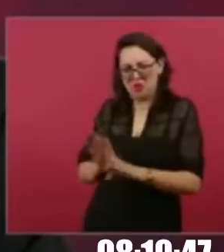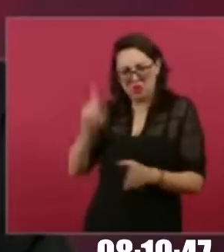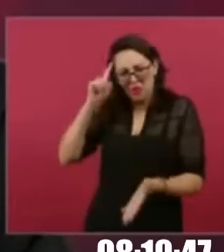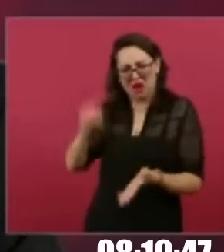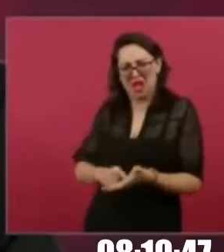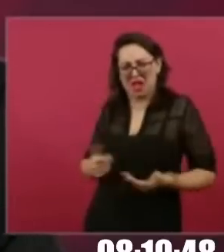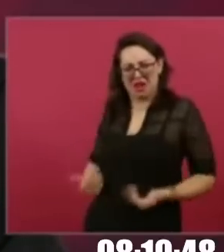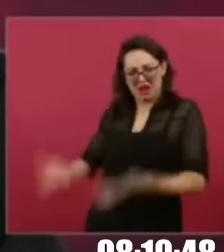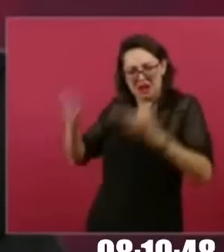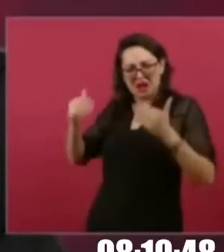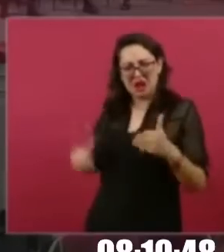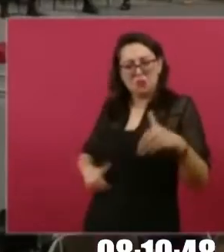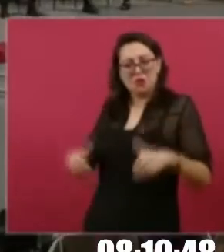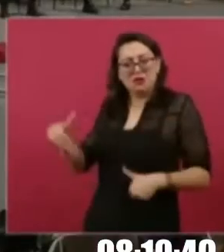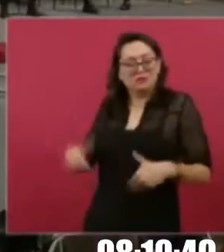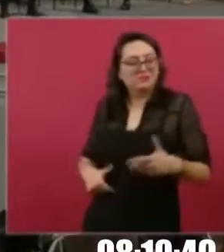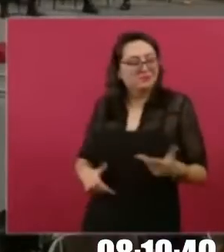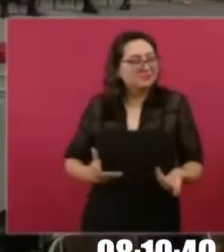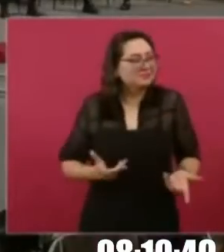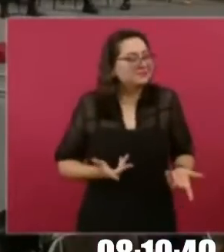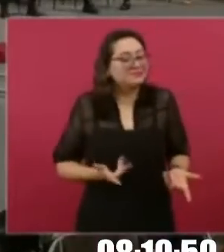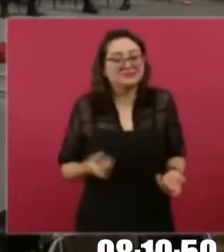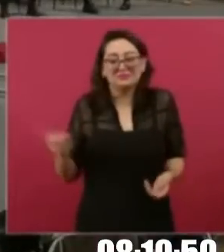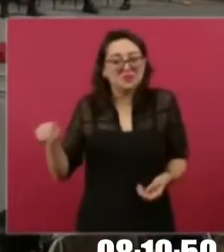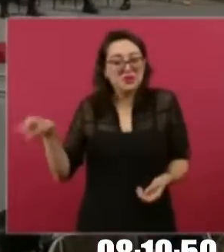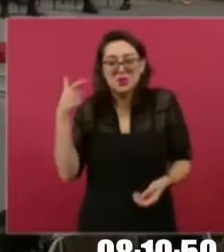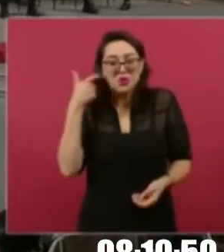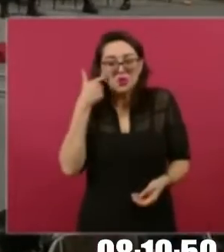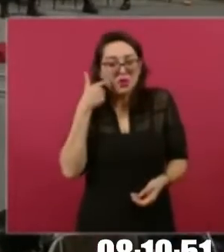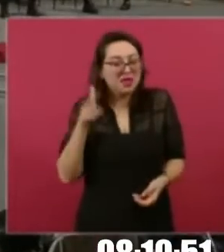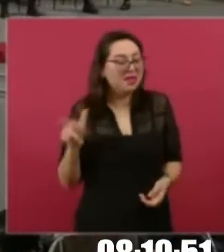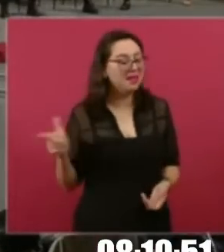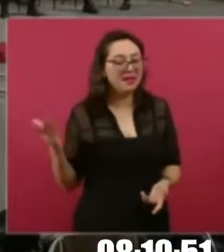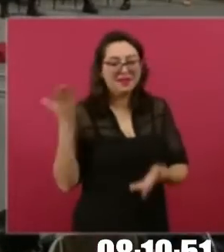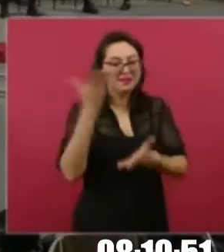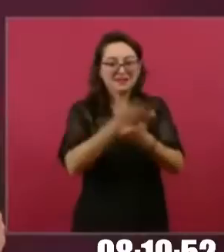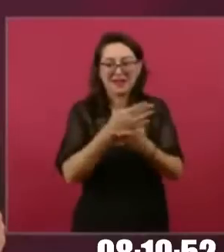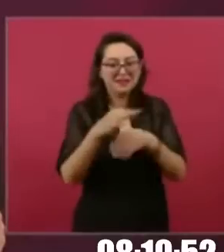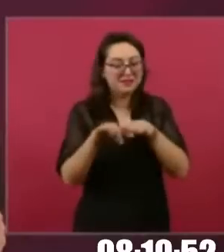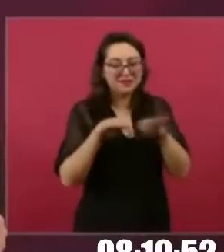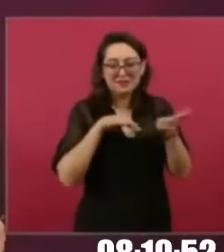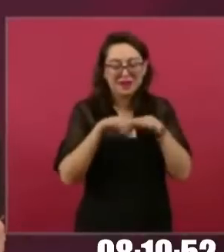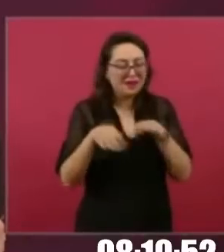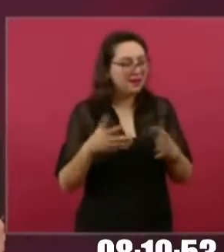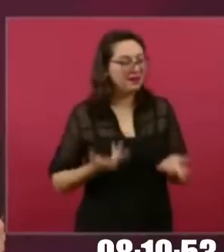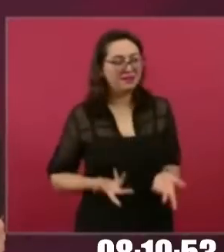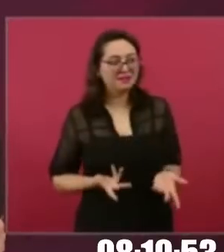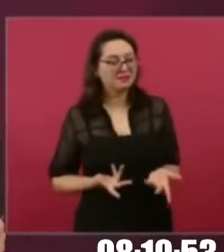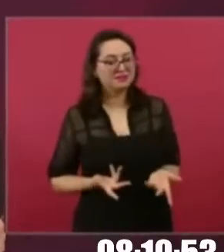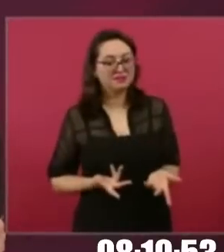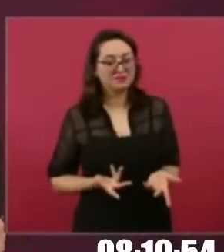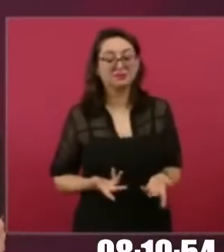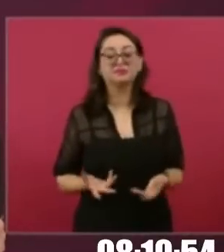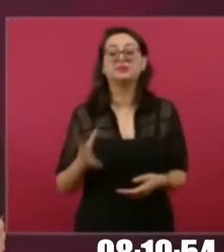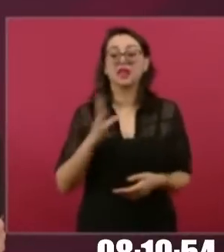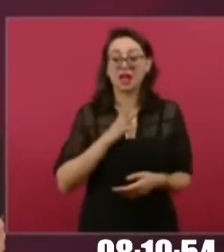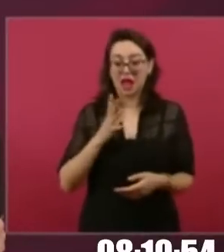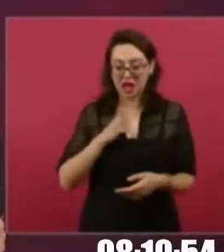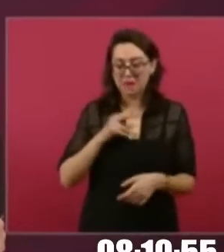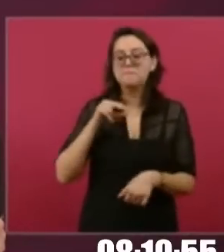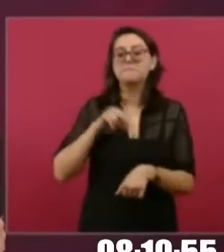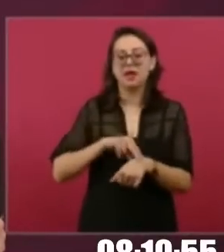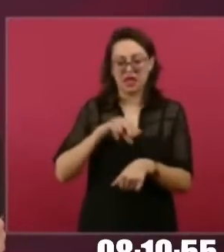el equipo de Indian estar se han contratado 167 médicos especialistas entre ellos a quince cubanos